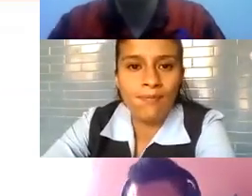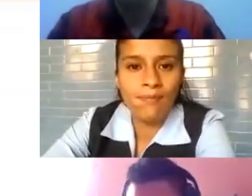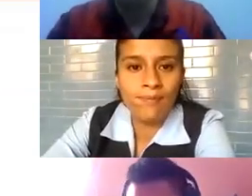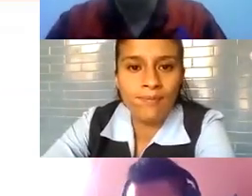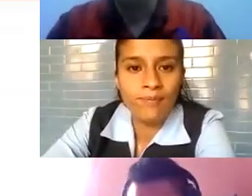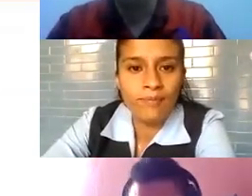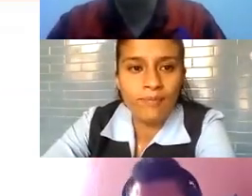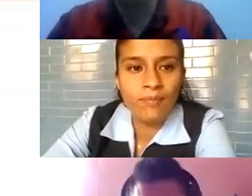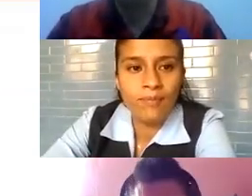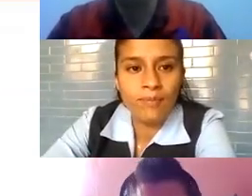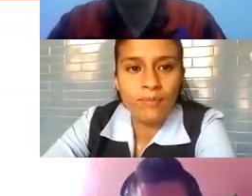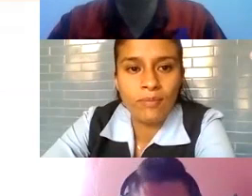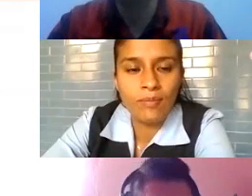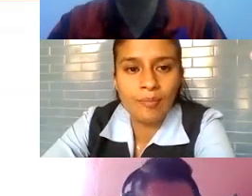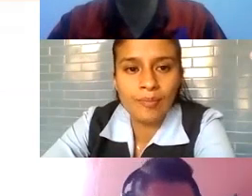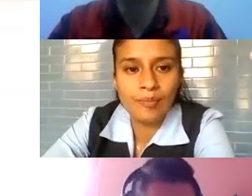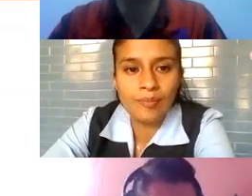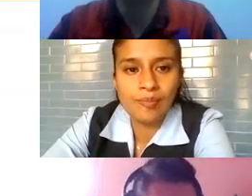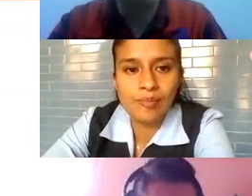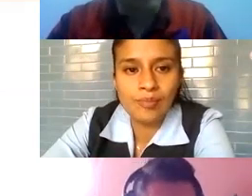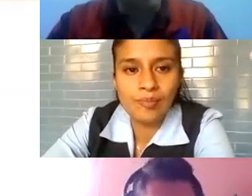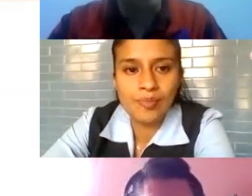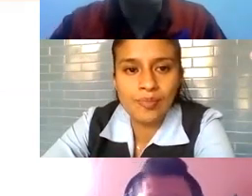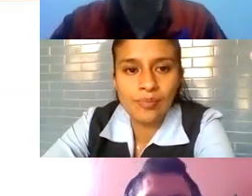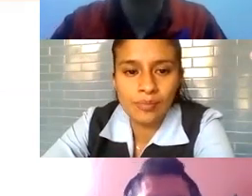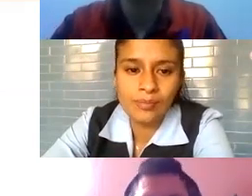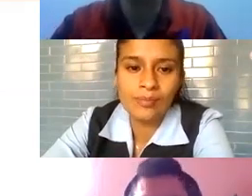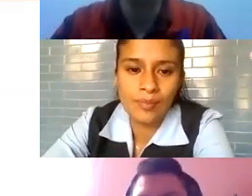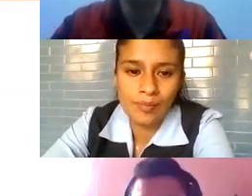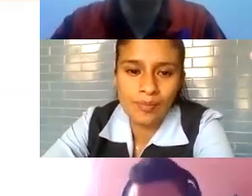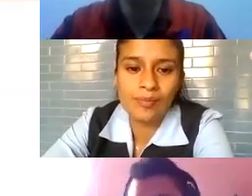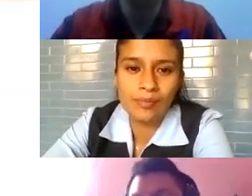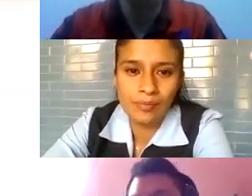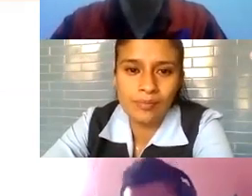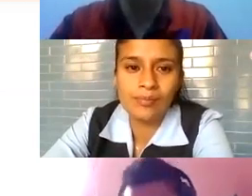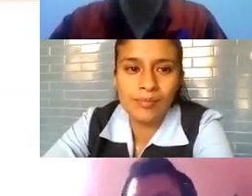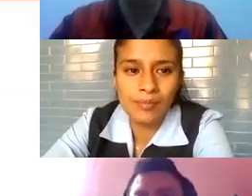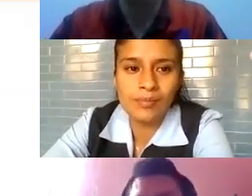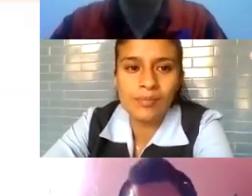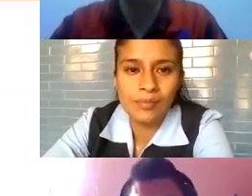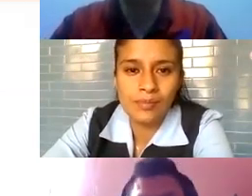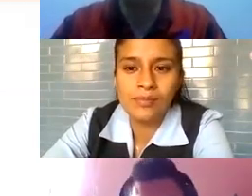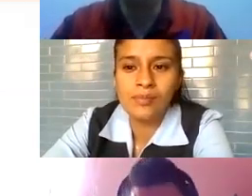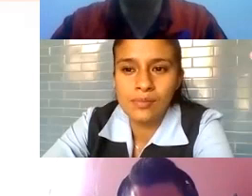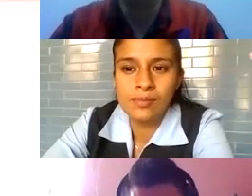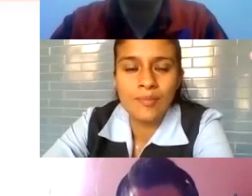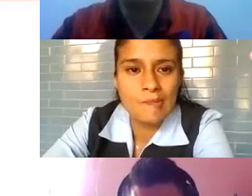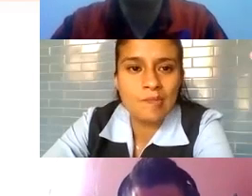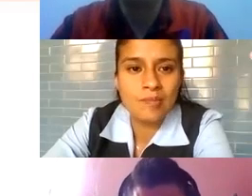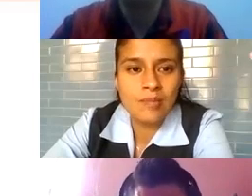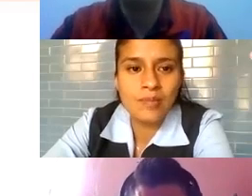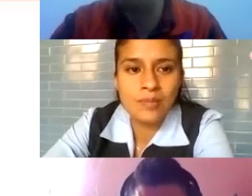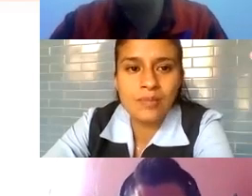protocolos en una sesión de teoría, ¿de acuerdo? Pero si en algún futuro